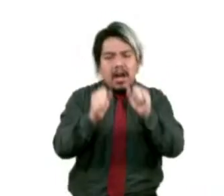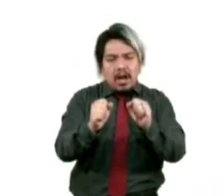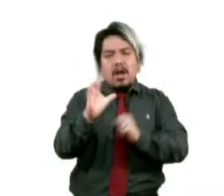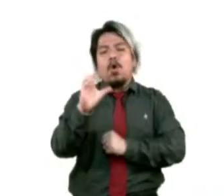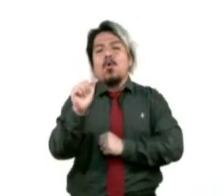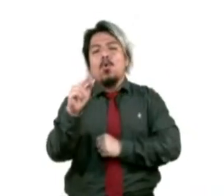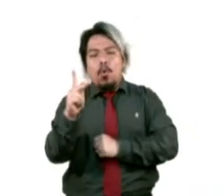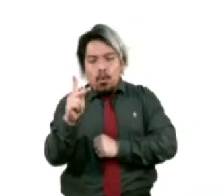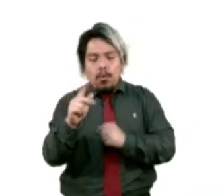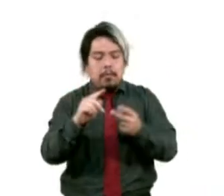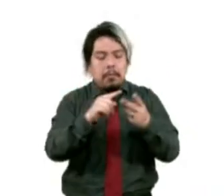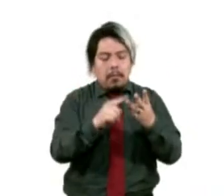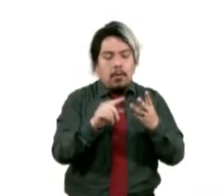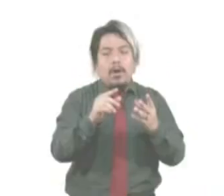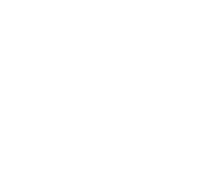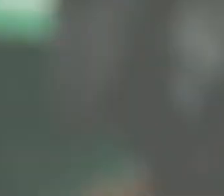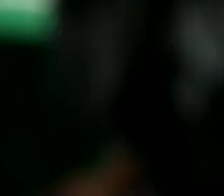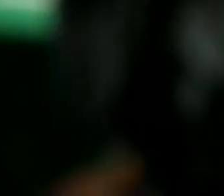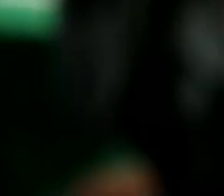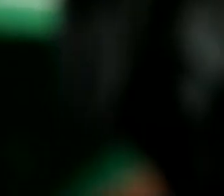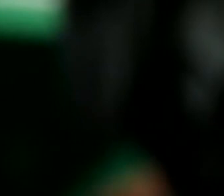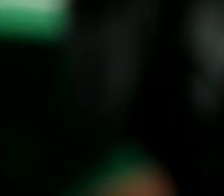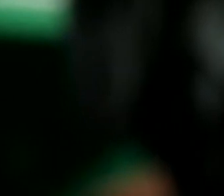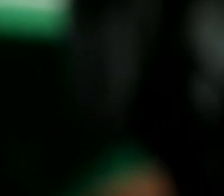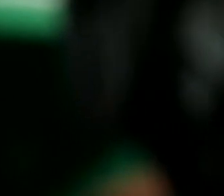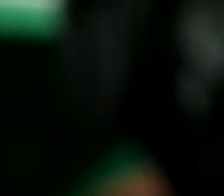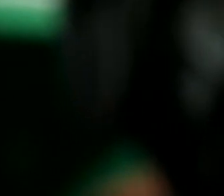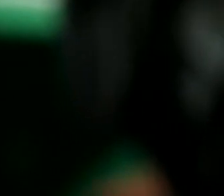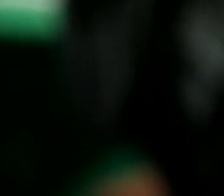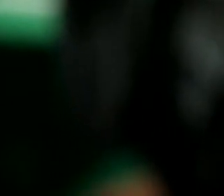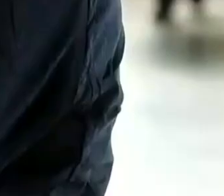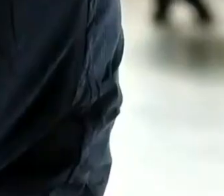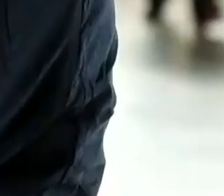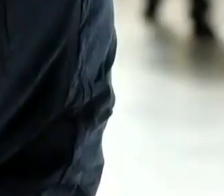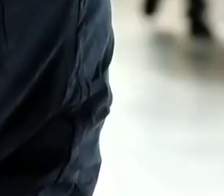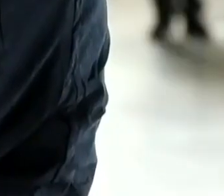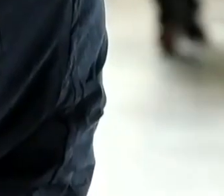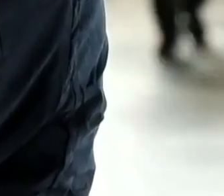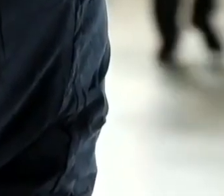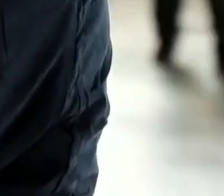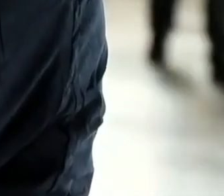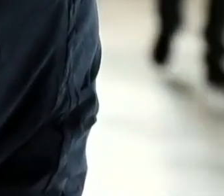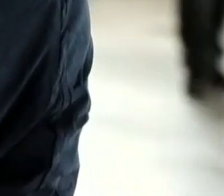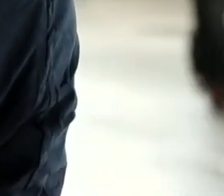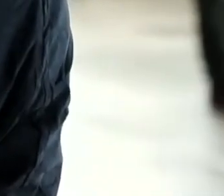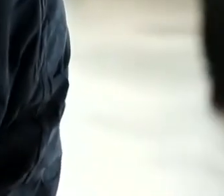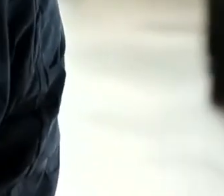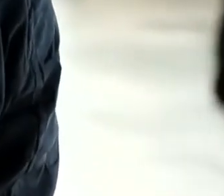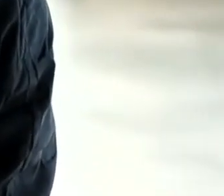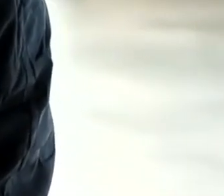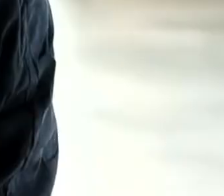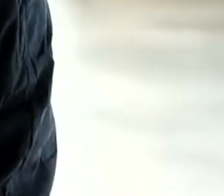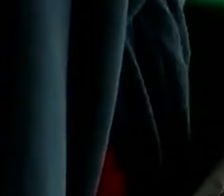deje claro que tiene los 12 años cumplidos. Cabe mencionar que para la vacunación de menores se espera una afluencia de 150.000